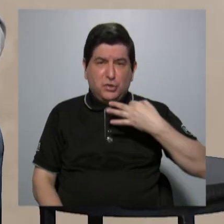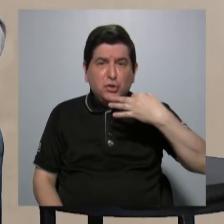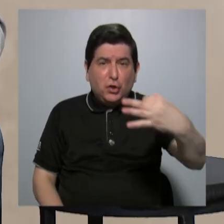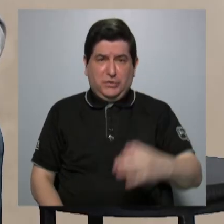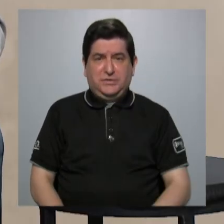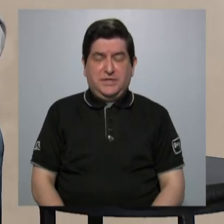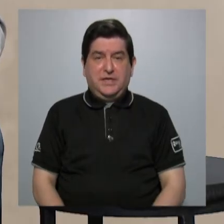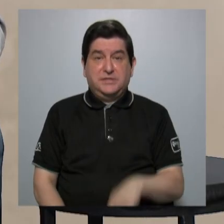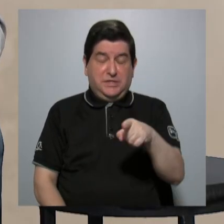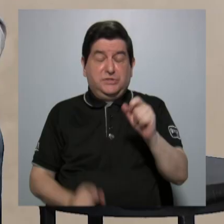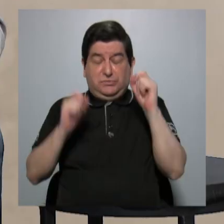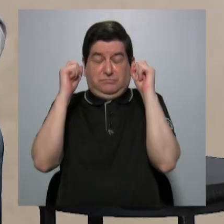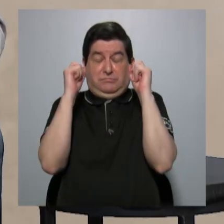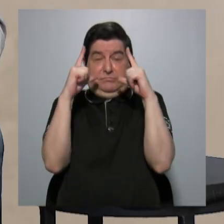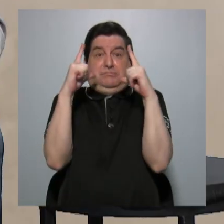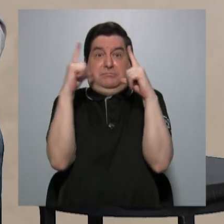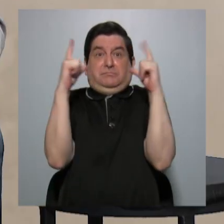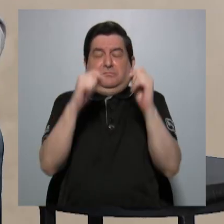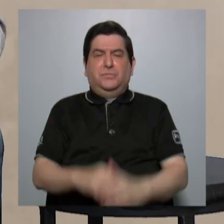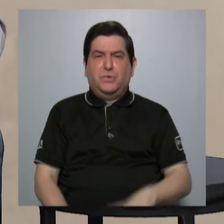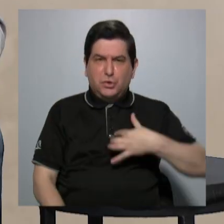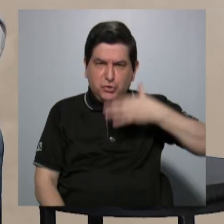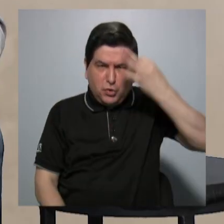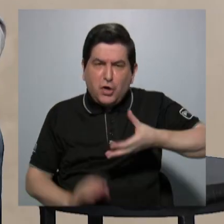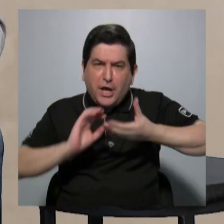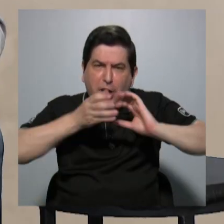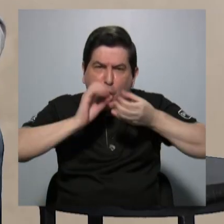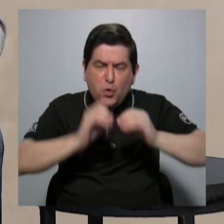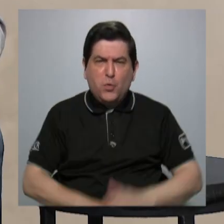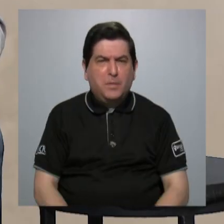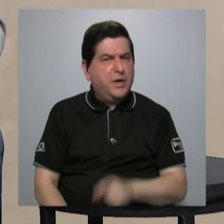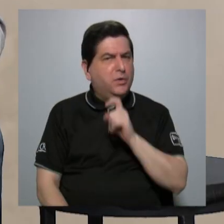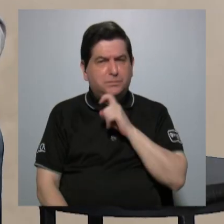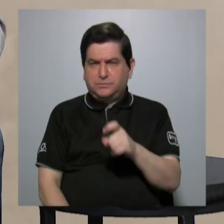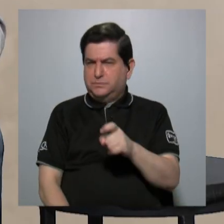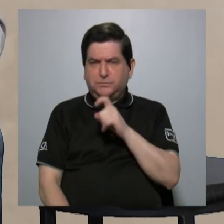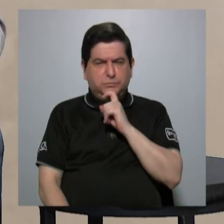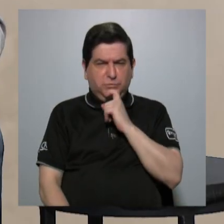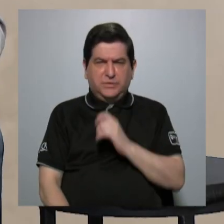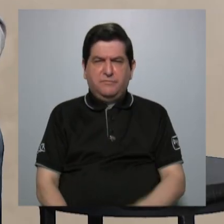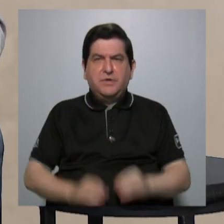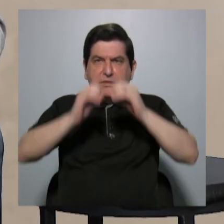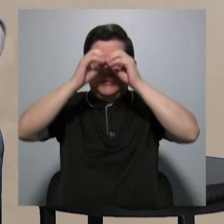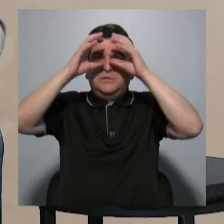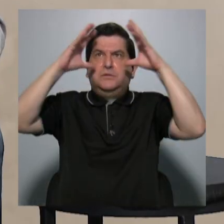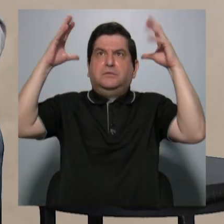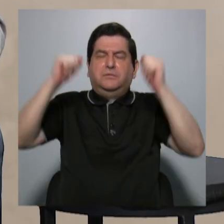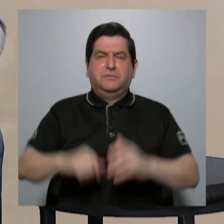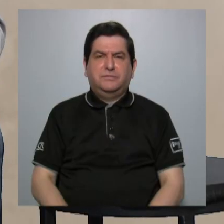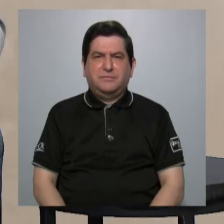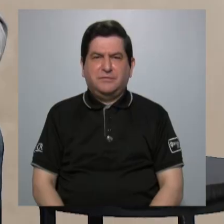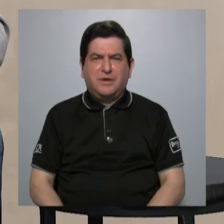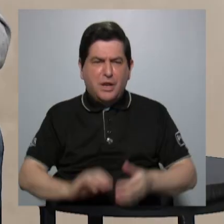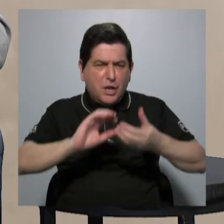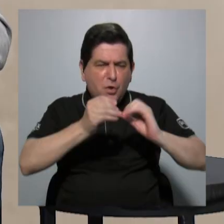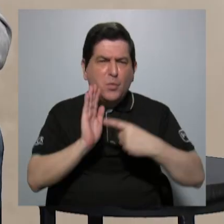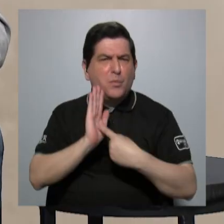Sí. Roberto, esto es un espanto. Es un espanto, sí. Yo creo que es una cifra que nos cuesta imaginar.